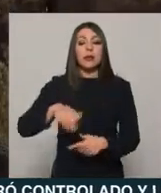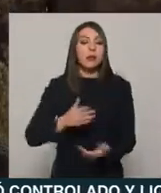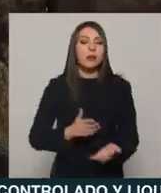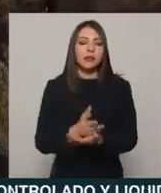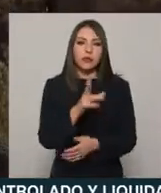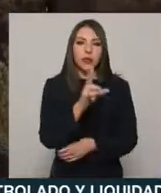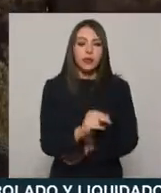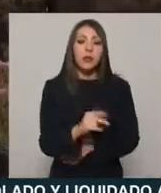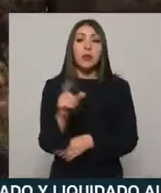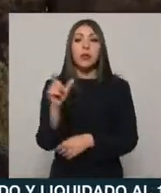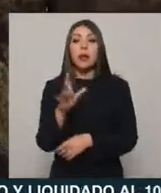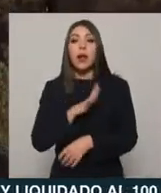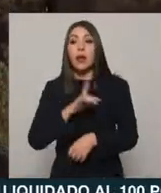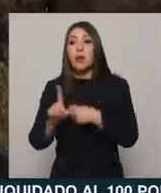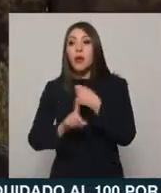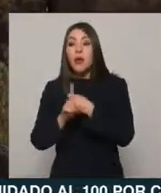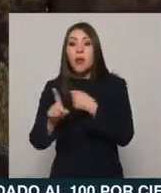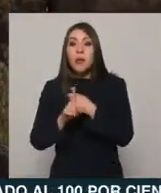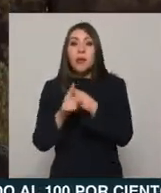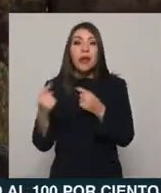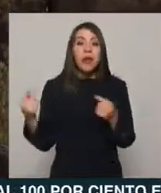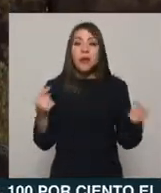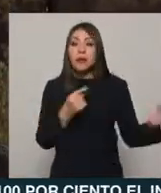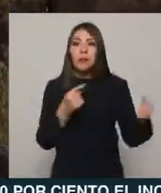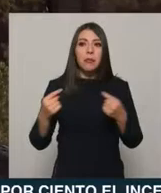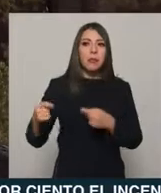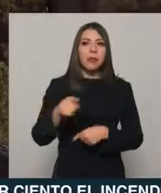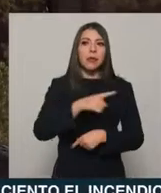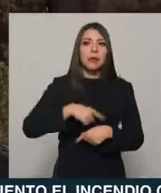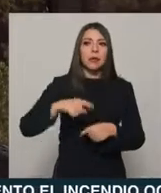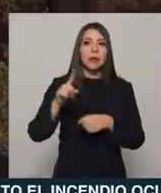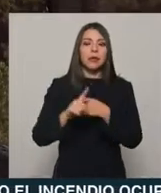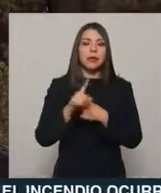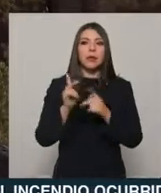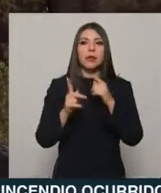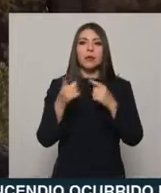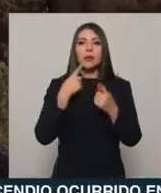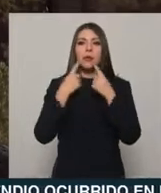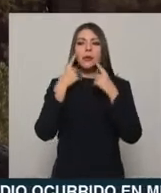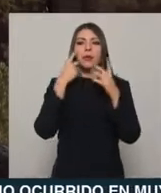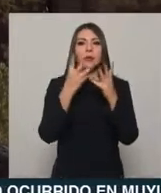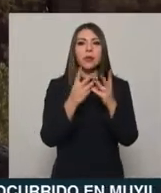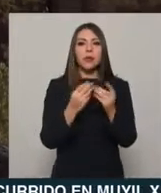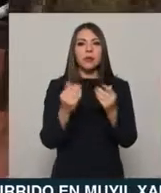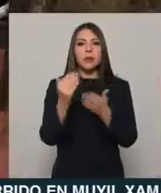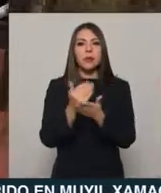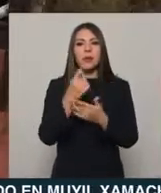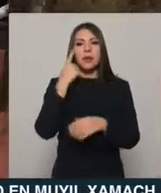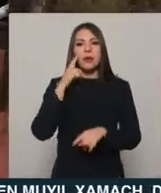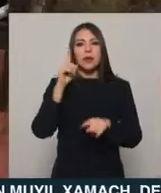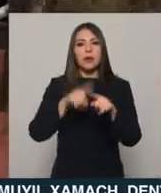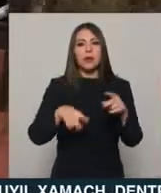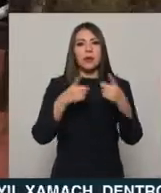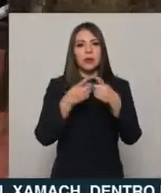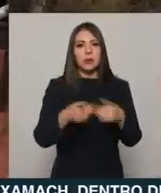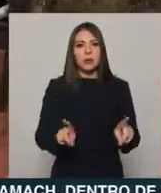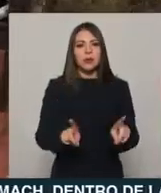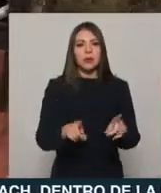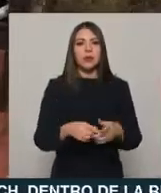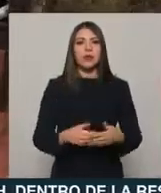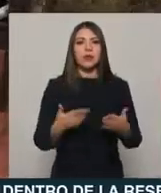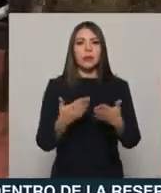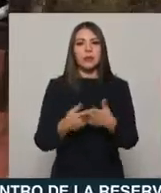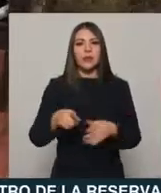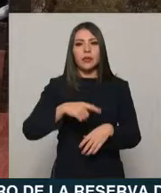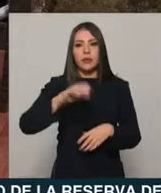conflicto, nosotros resolvemos todo lo que está alrededor y lo único que quedaría para el juez es ya la disolución del matrimonio, eso que ahora se